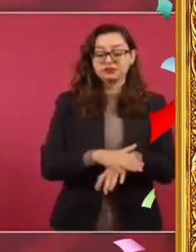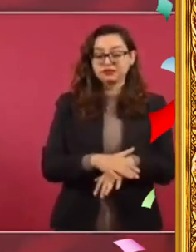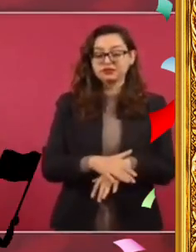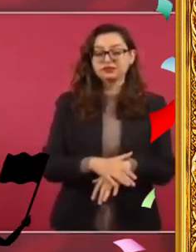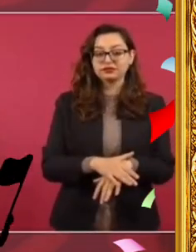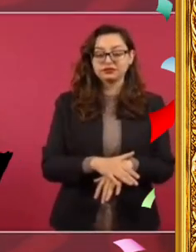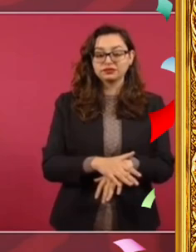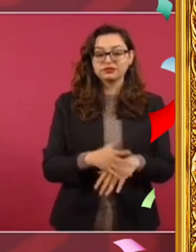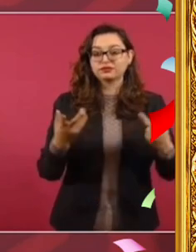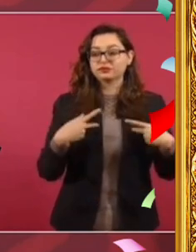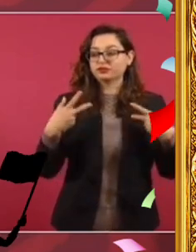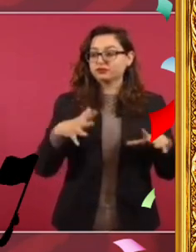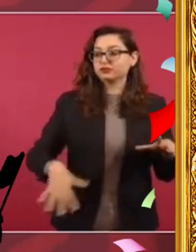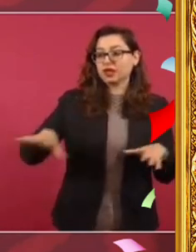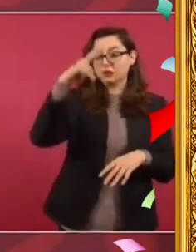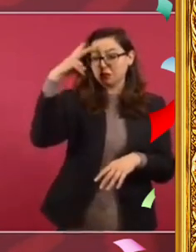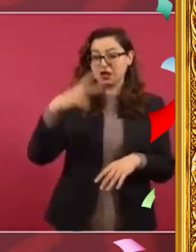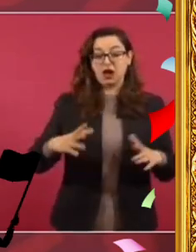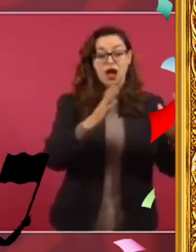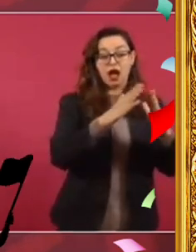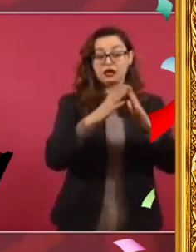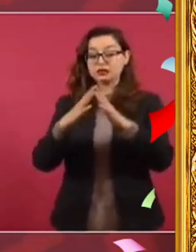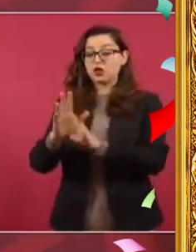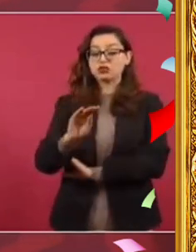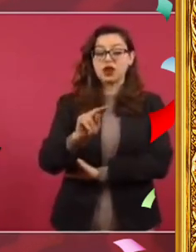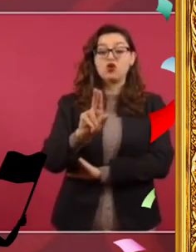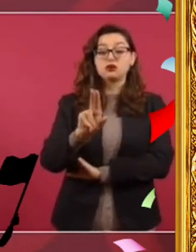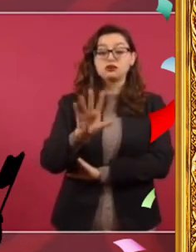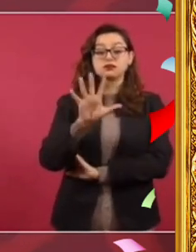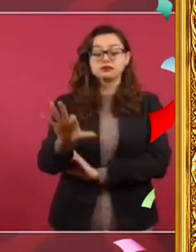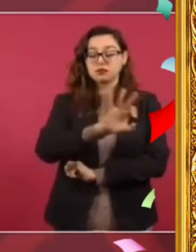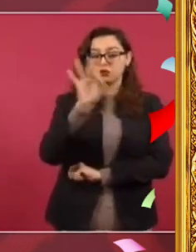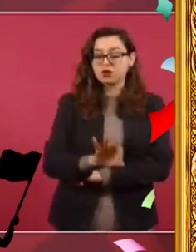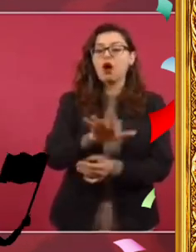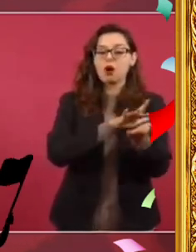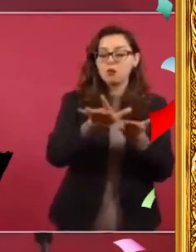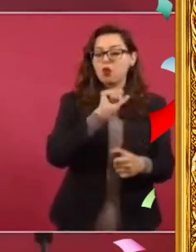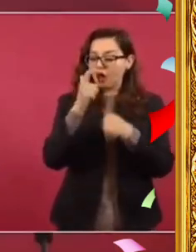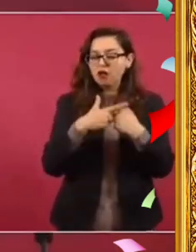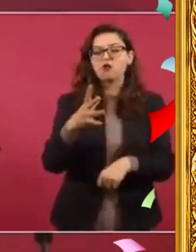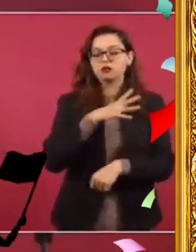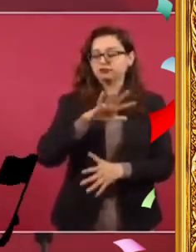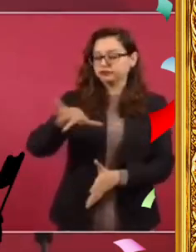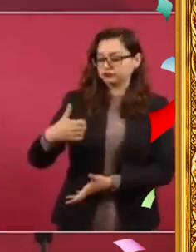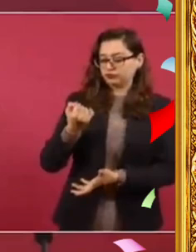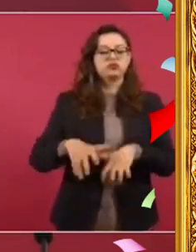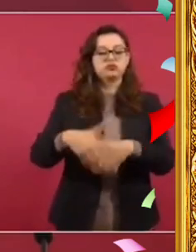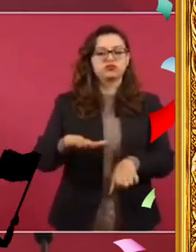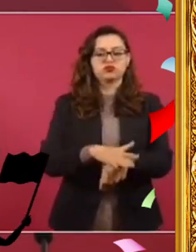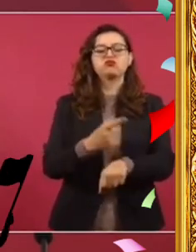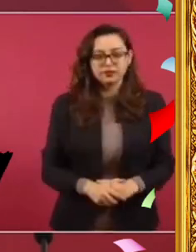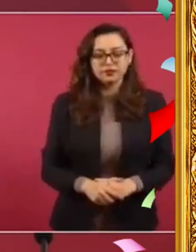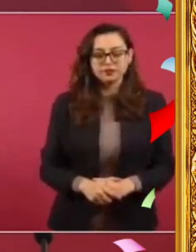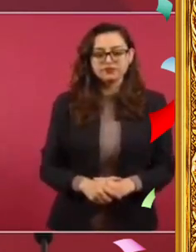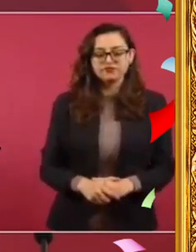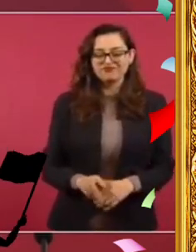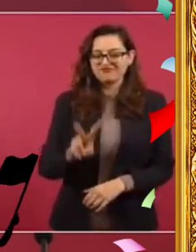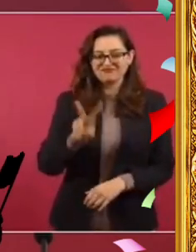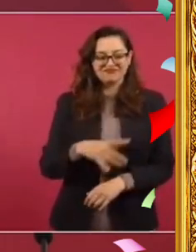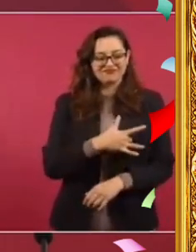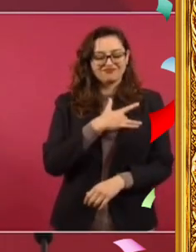85% de los hogares mexicanos recibe, cuando menos, una pequeña porción del presupuesto público. Nos sentimos